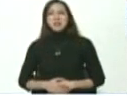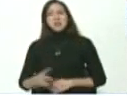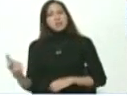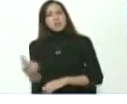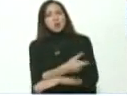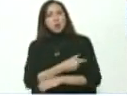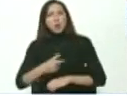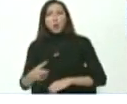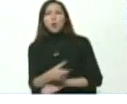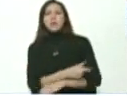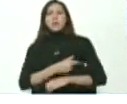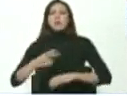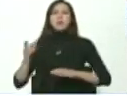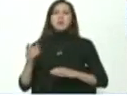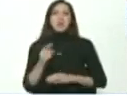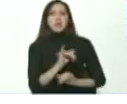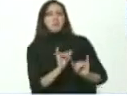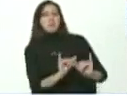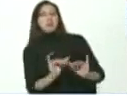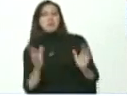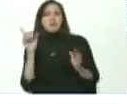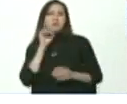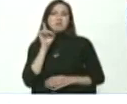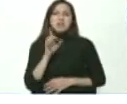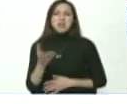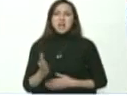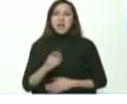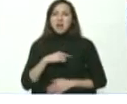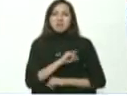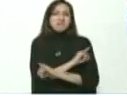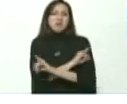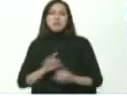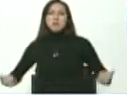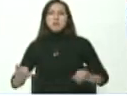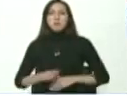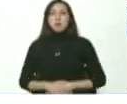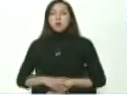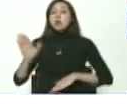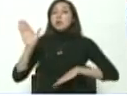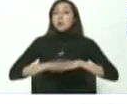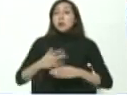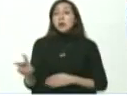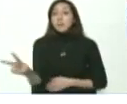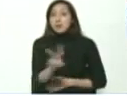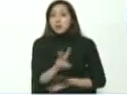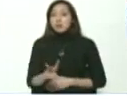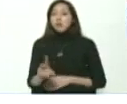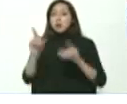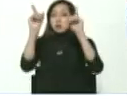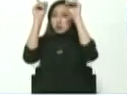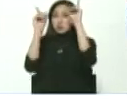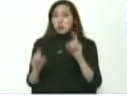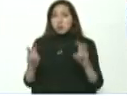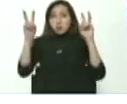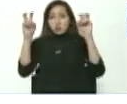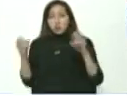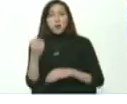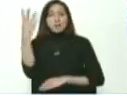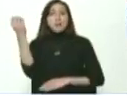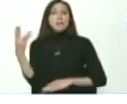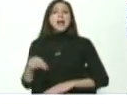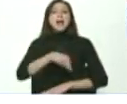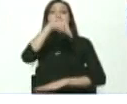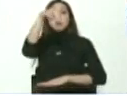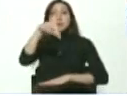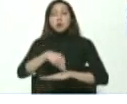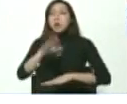de Narnia, se les acabó. Y porque Venezuela tomó la decisión de una nueva Asamblea Nacional,